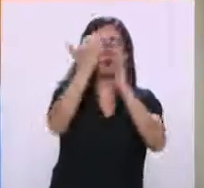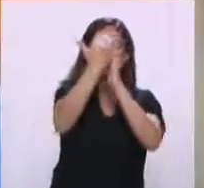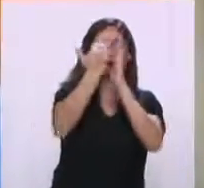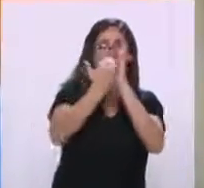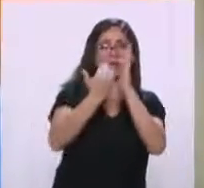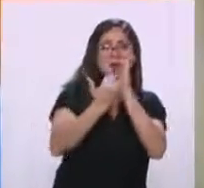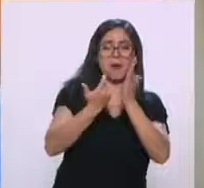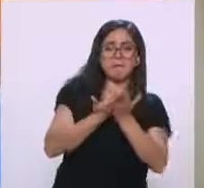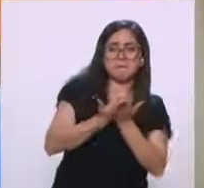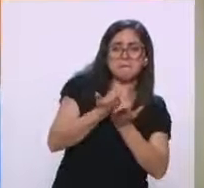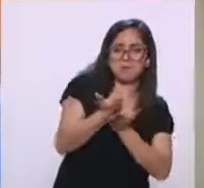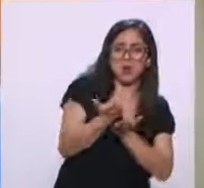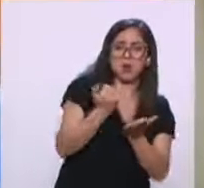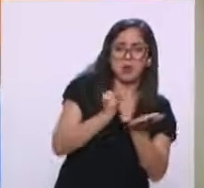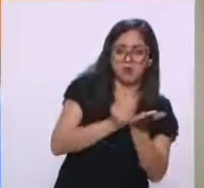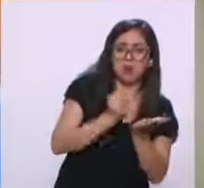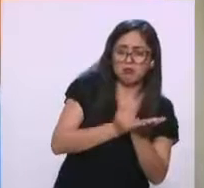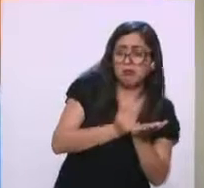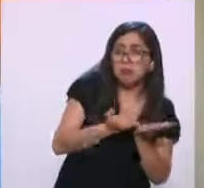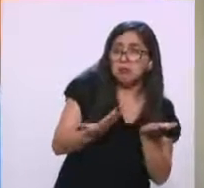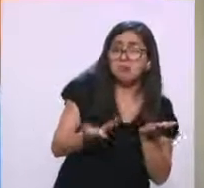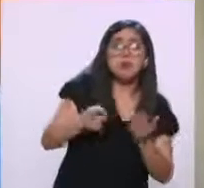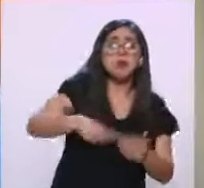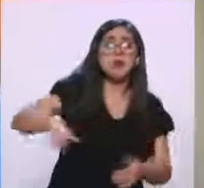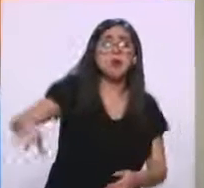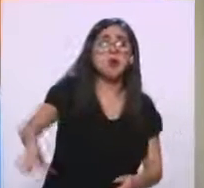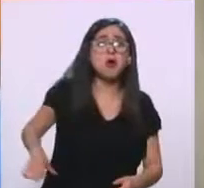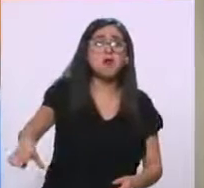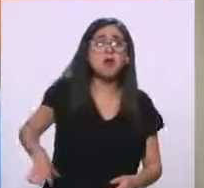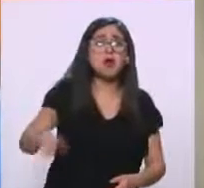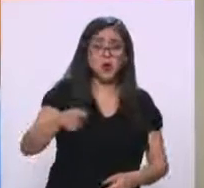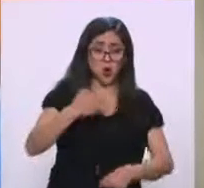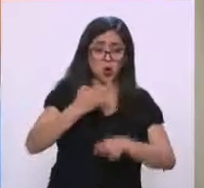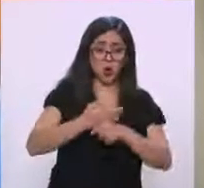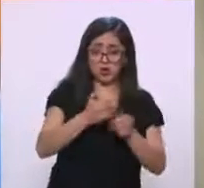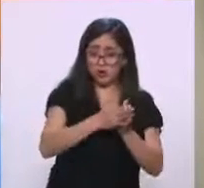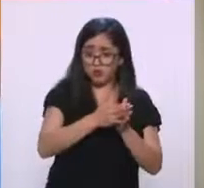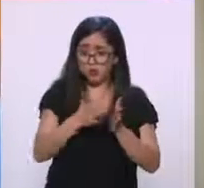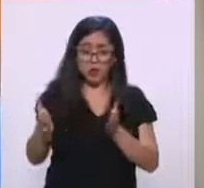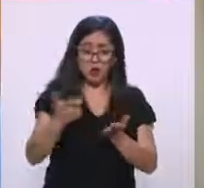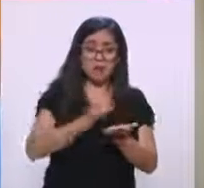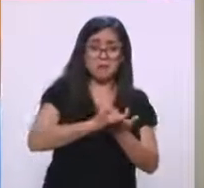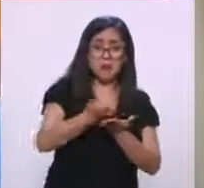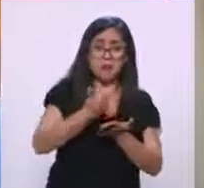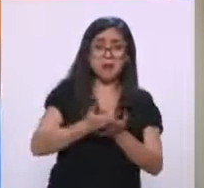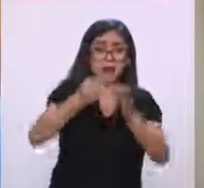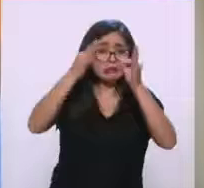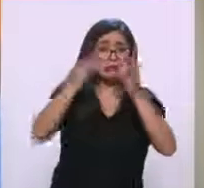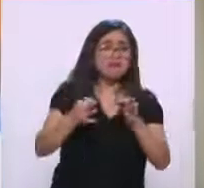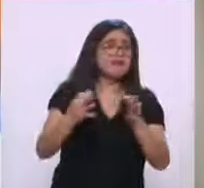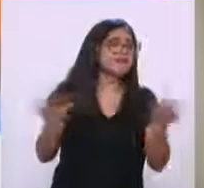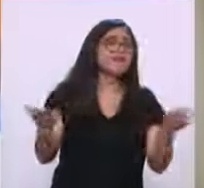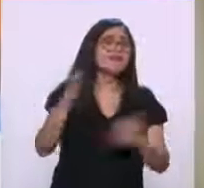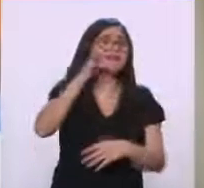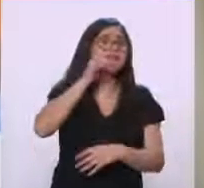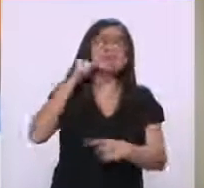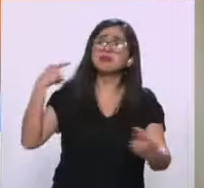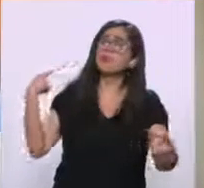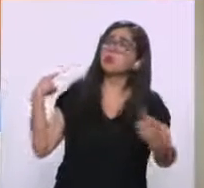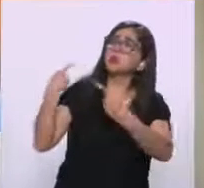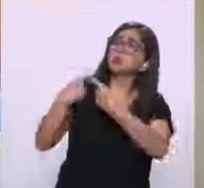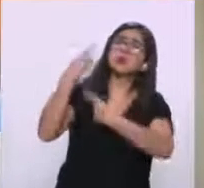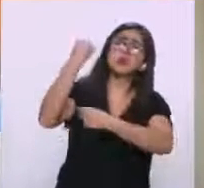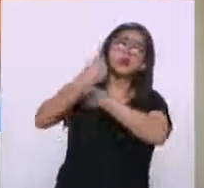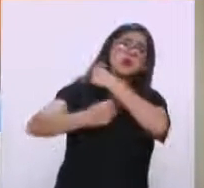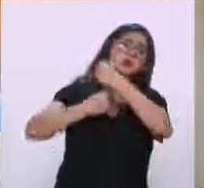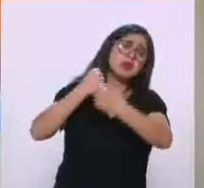gobierno desgraciadamente no puede proveer buenos servicios históricamente, precisamente pues porque hay un problema. O sea, México, por ejemplo, no